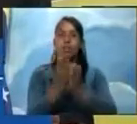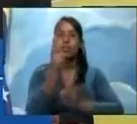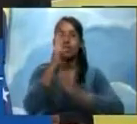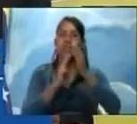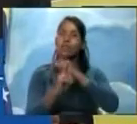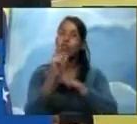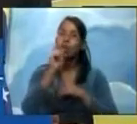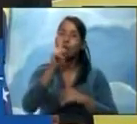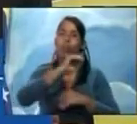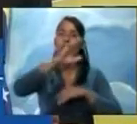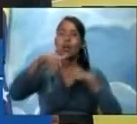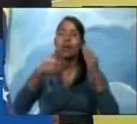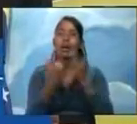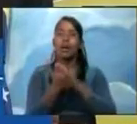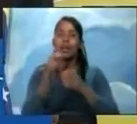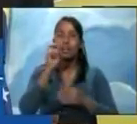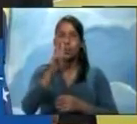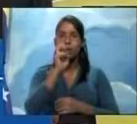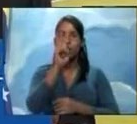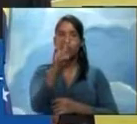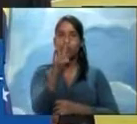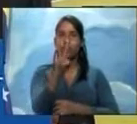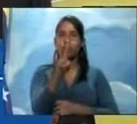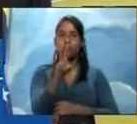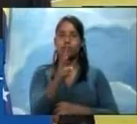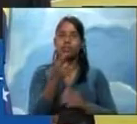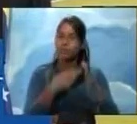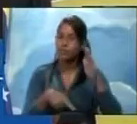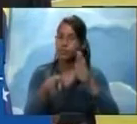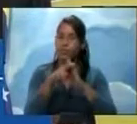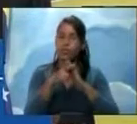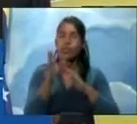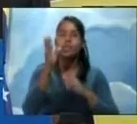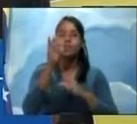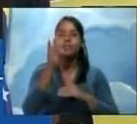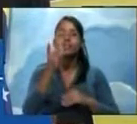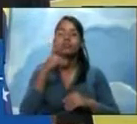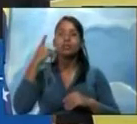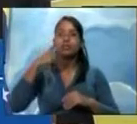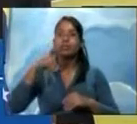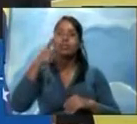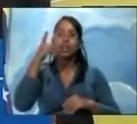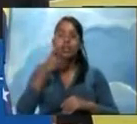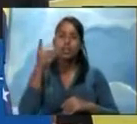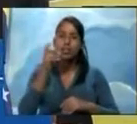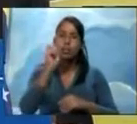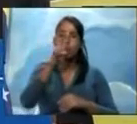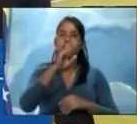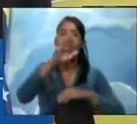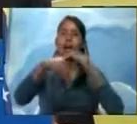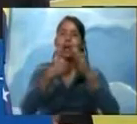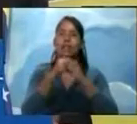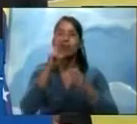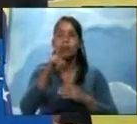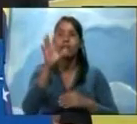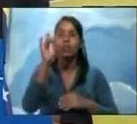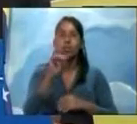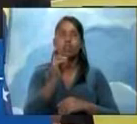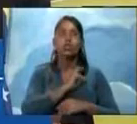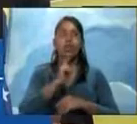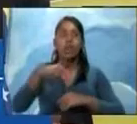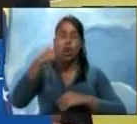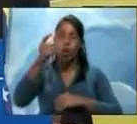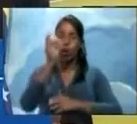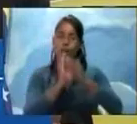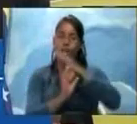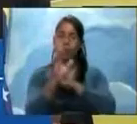versículo 1 hasta el 22. Repito, Daniel capítulo 6, desde el 25 hasta el 28, y luego